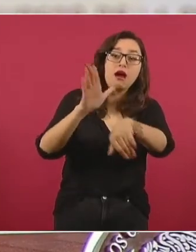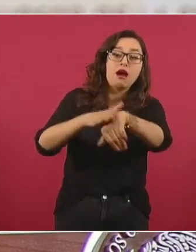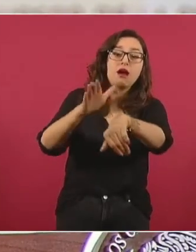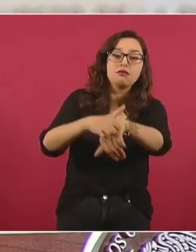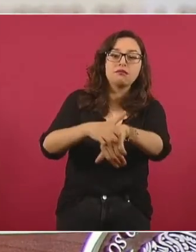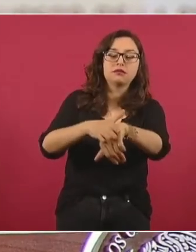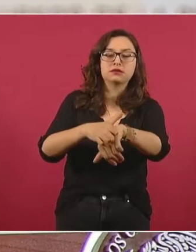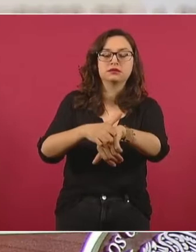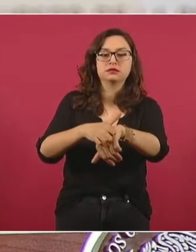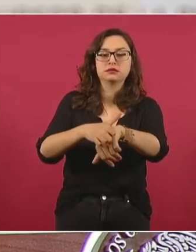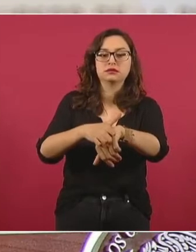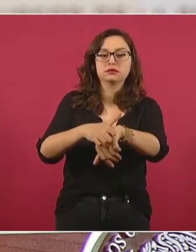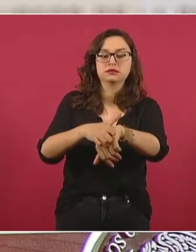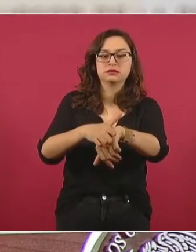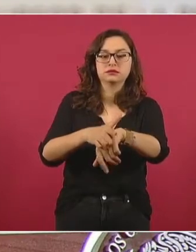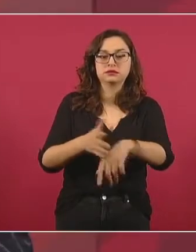acepten